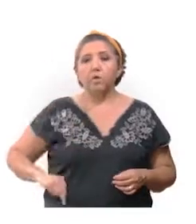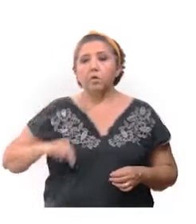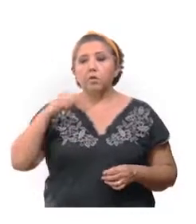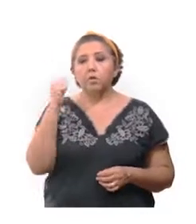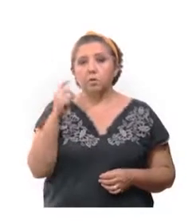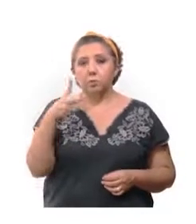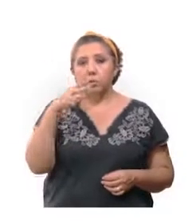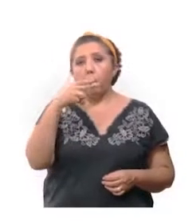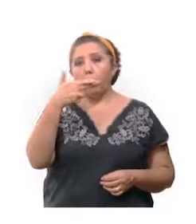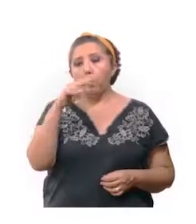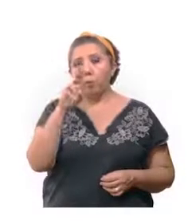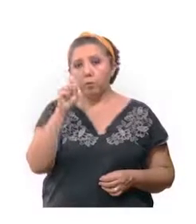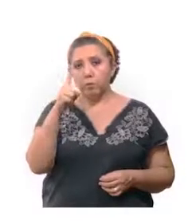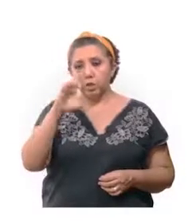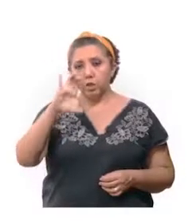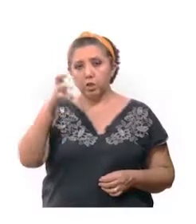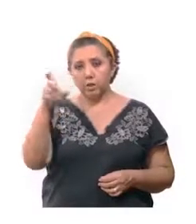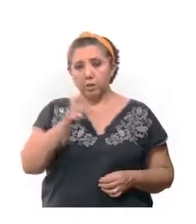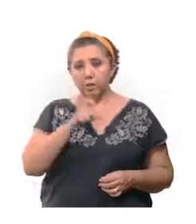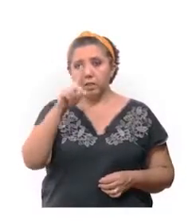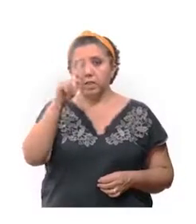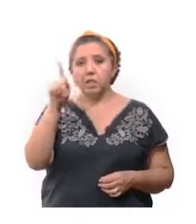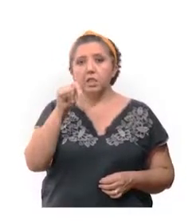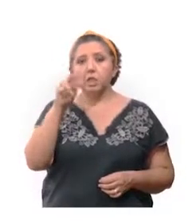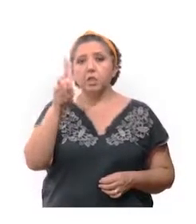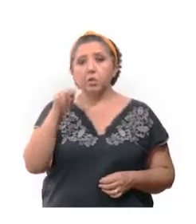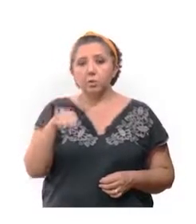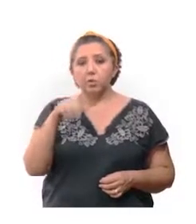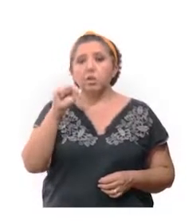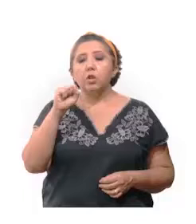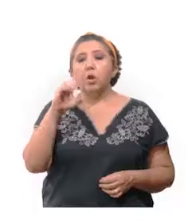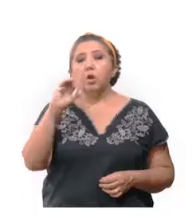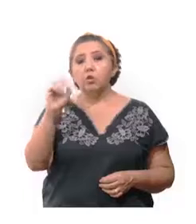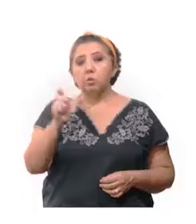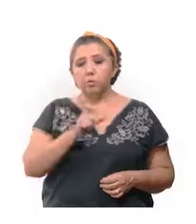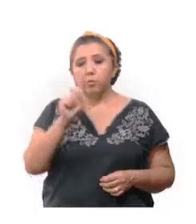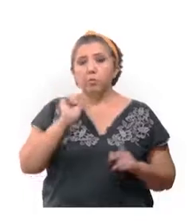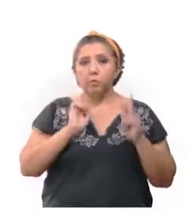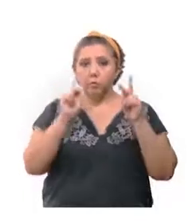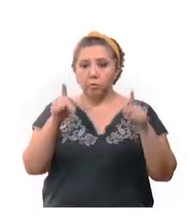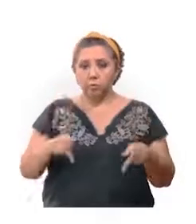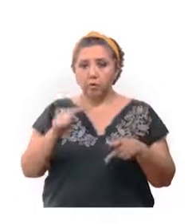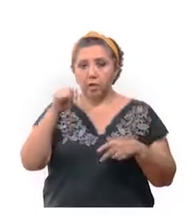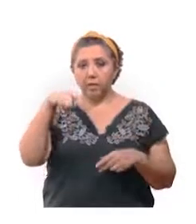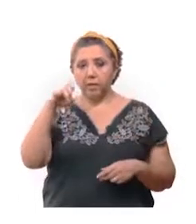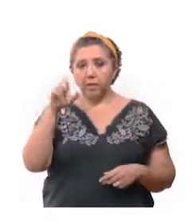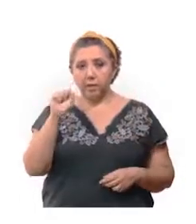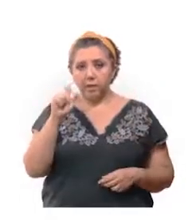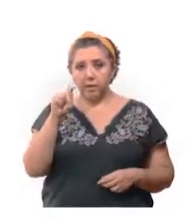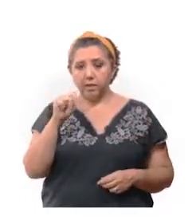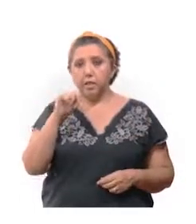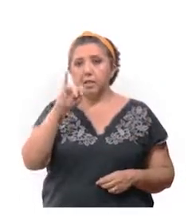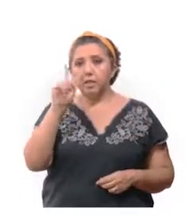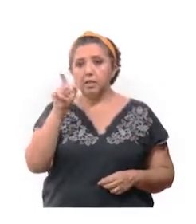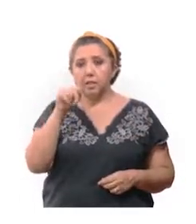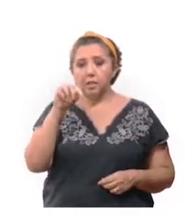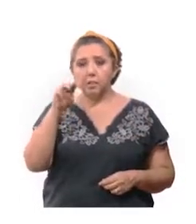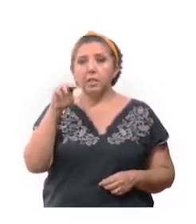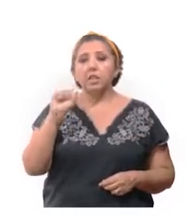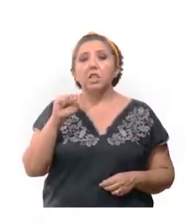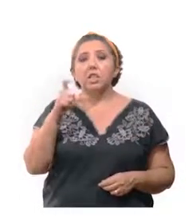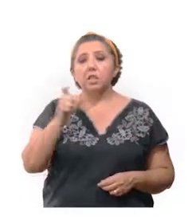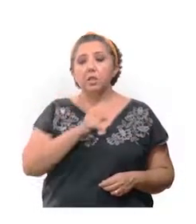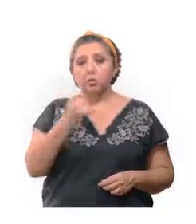Junucmá y en Muna, y 1 en Chemash, Tzitzantún, Jalachó, Oxcuscap, Progreso, Tequit, Timucuy, Tizimín y